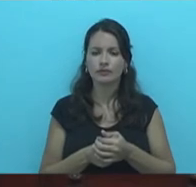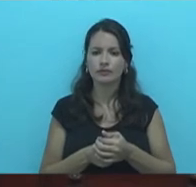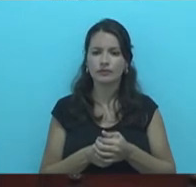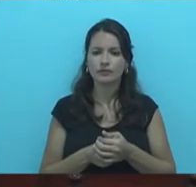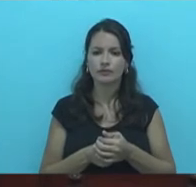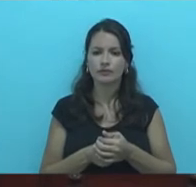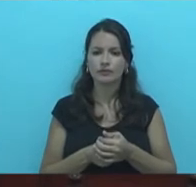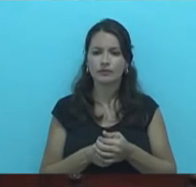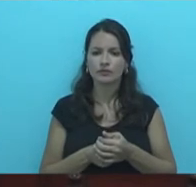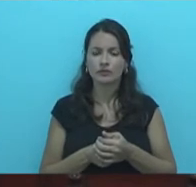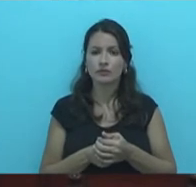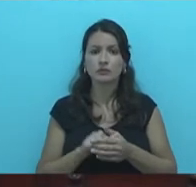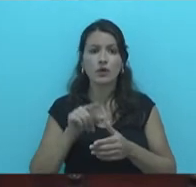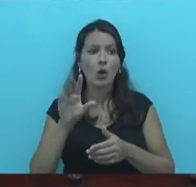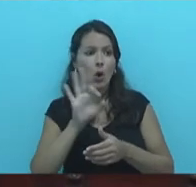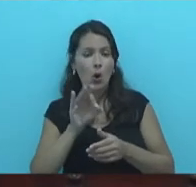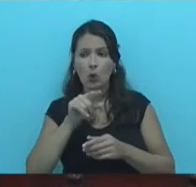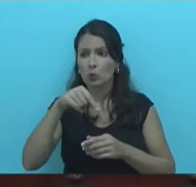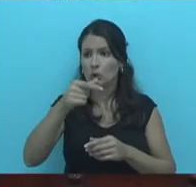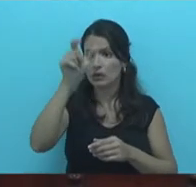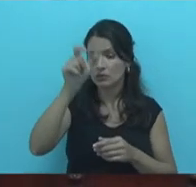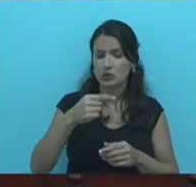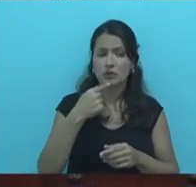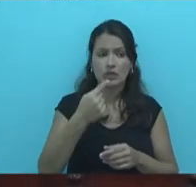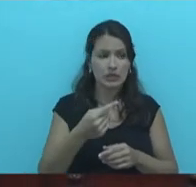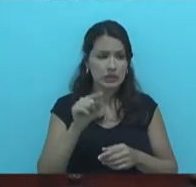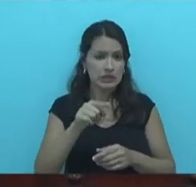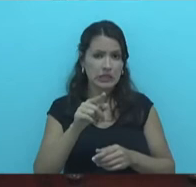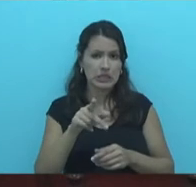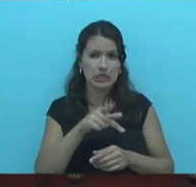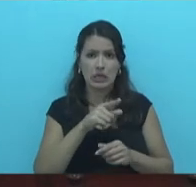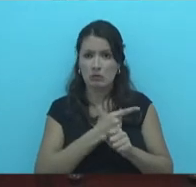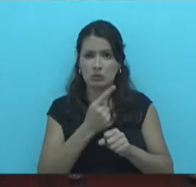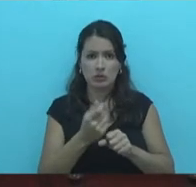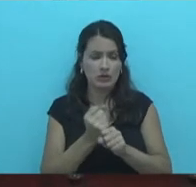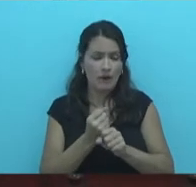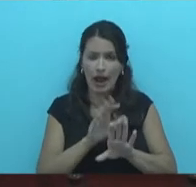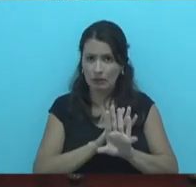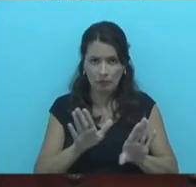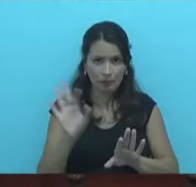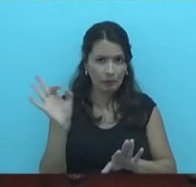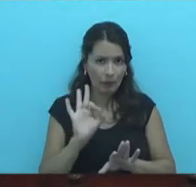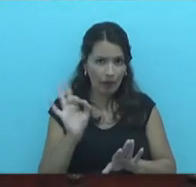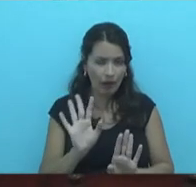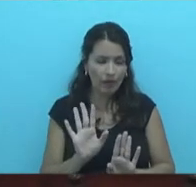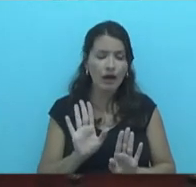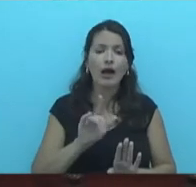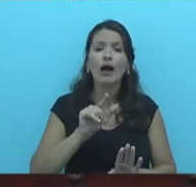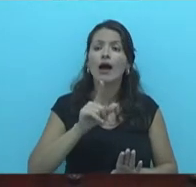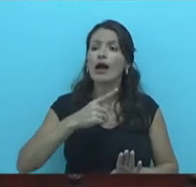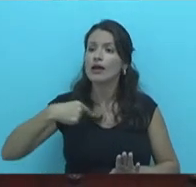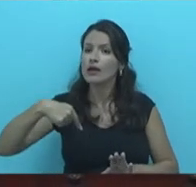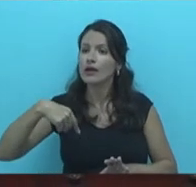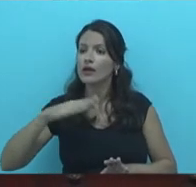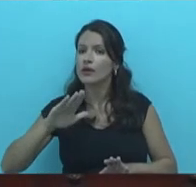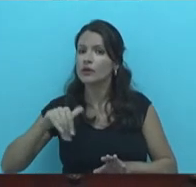se han producido impugnaciones al respecto y sus títulos son válidos, artículo 48 de la Constitución provincial, esta comisión